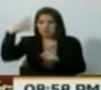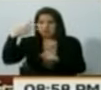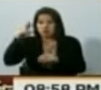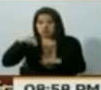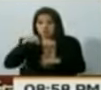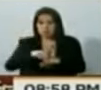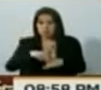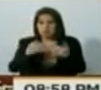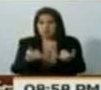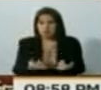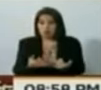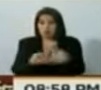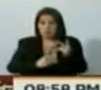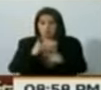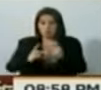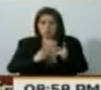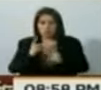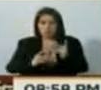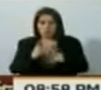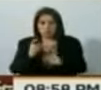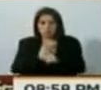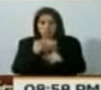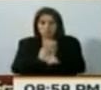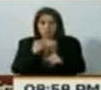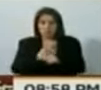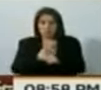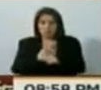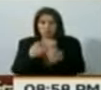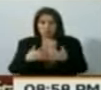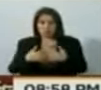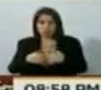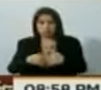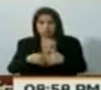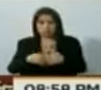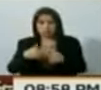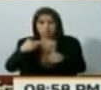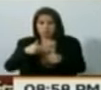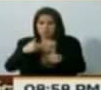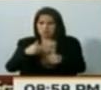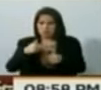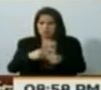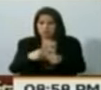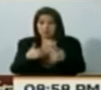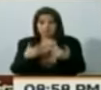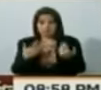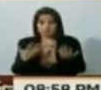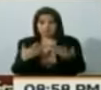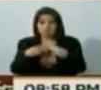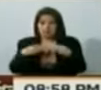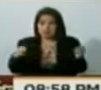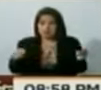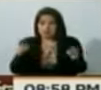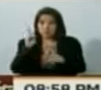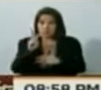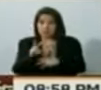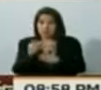Actualmente están en el proceso de reclutamiento de trabajadores de la industria petrolera, especialmente aquellos que son de la oposición abiertamente. Tienen en la mira